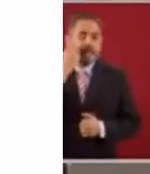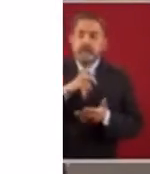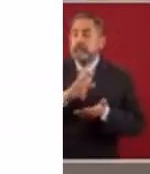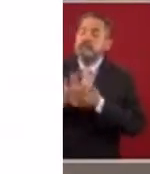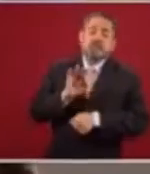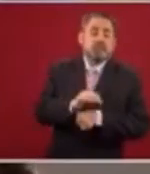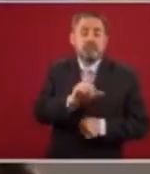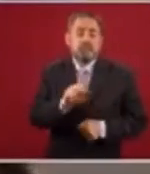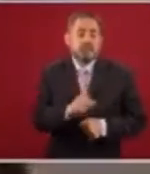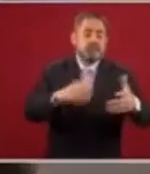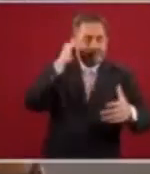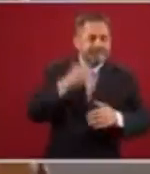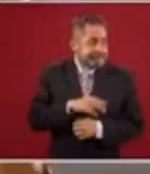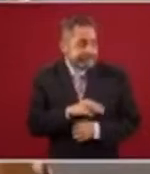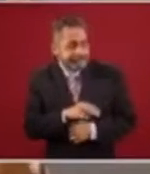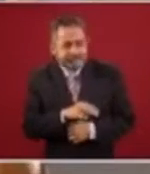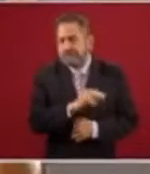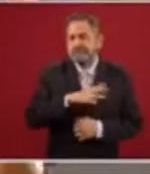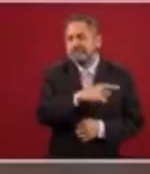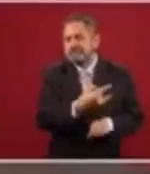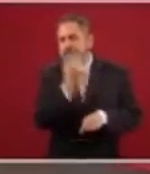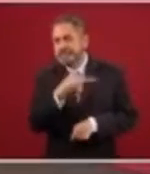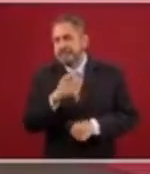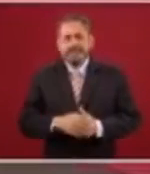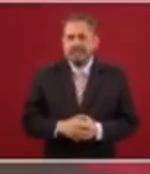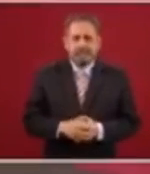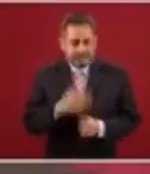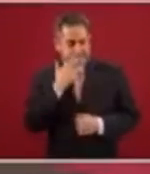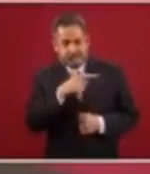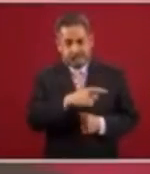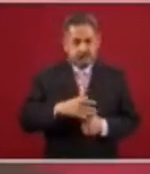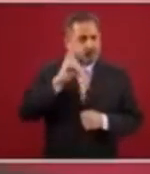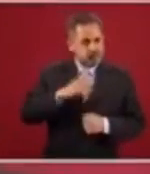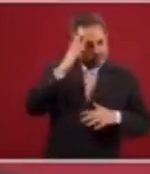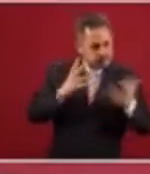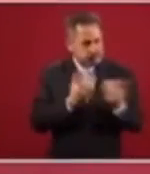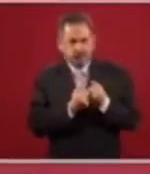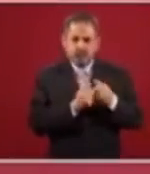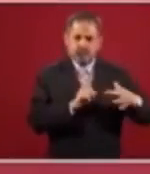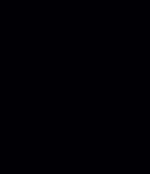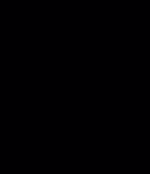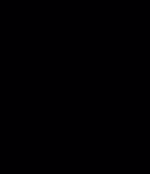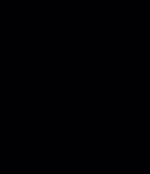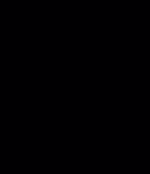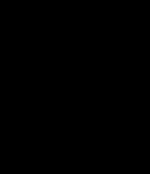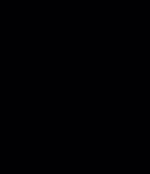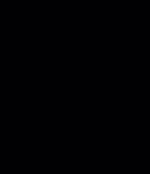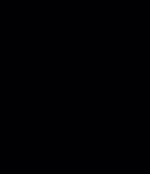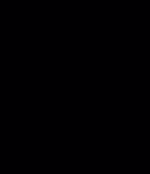los pueblos indígenas, pues no, tienen respaldo.